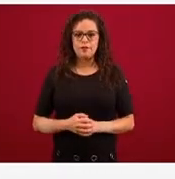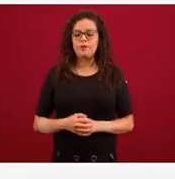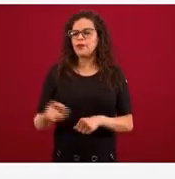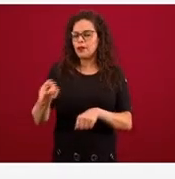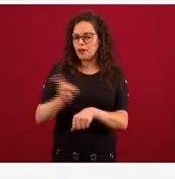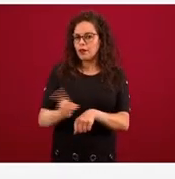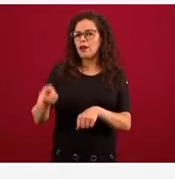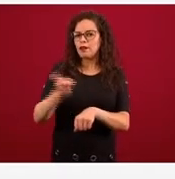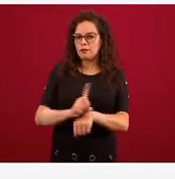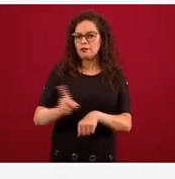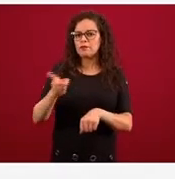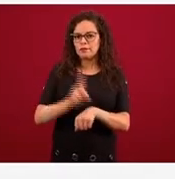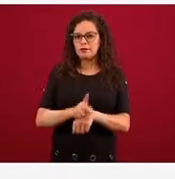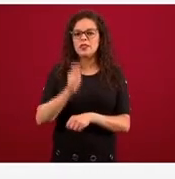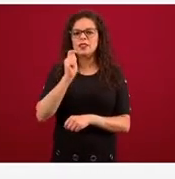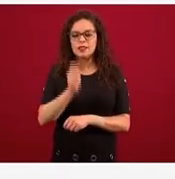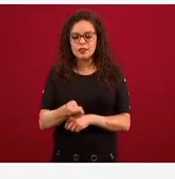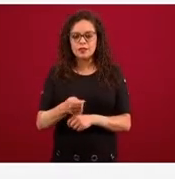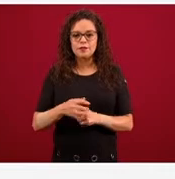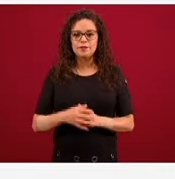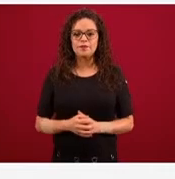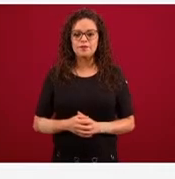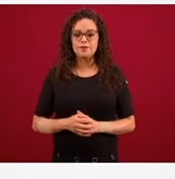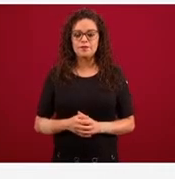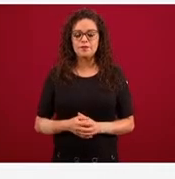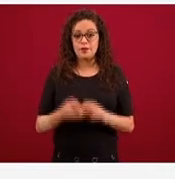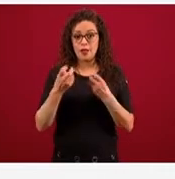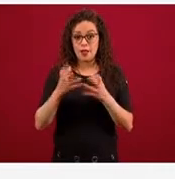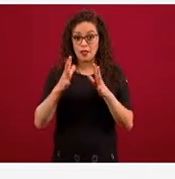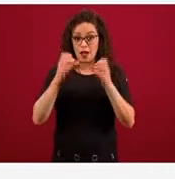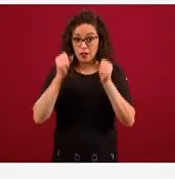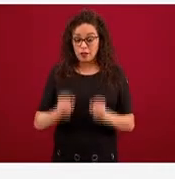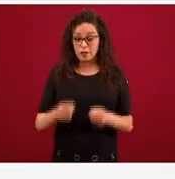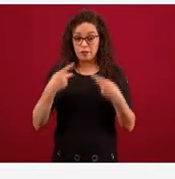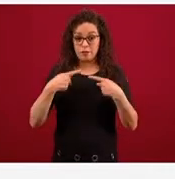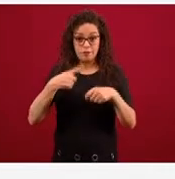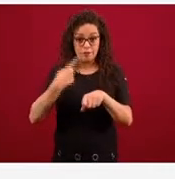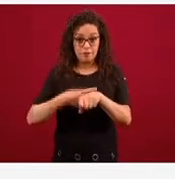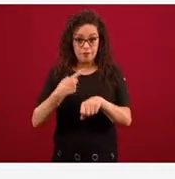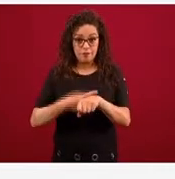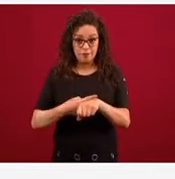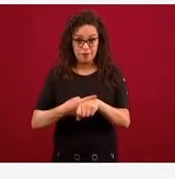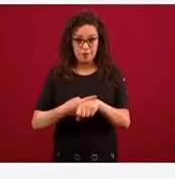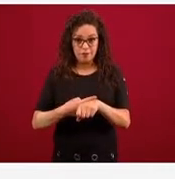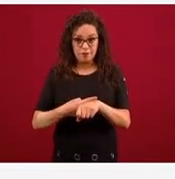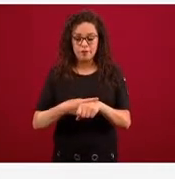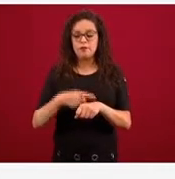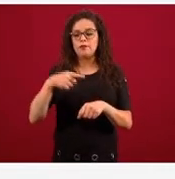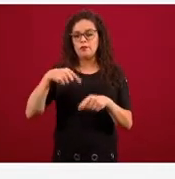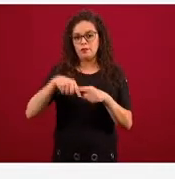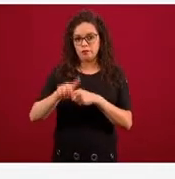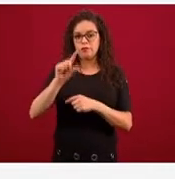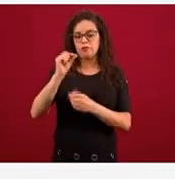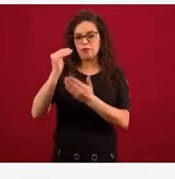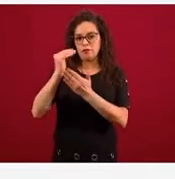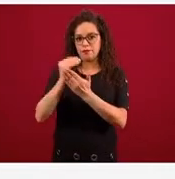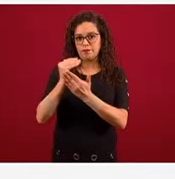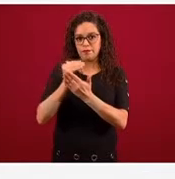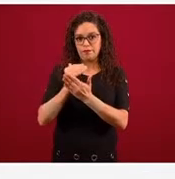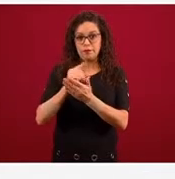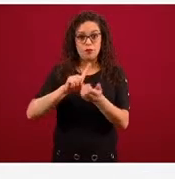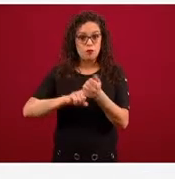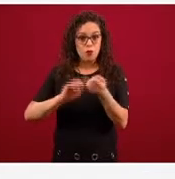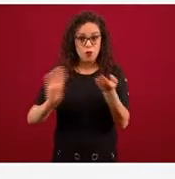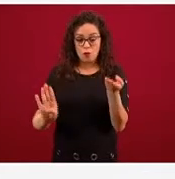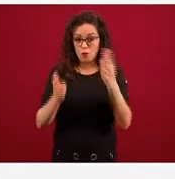con día es Now, cómo esta this cantidad number de of casos confirmados en confirmed los últimos 14 días cases se iba was going disminuyendo, down disminuyendo a nivel globally,